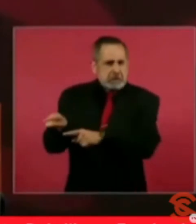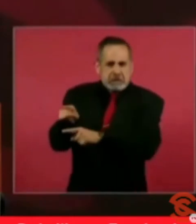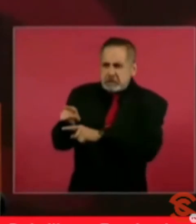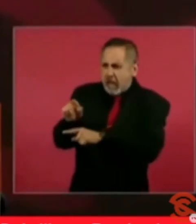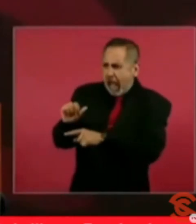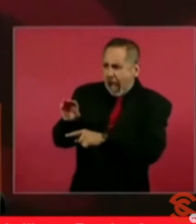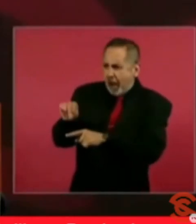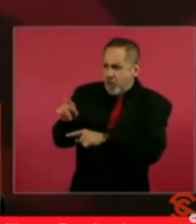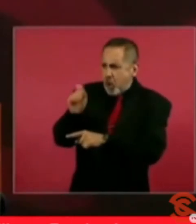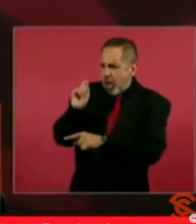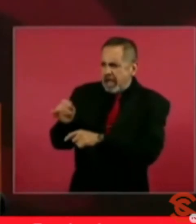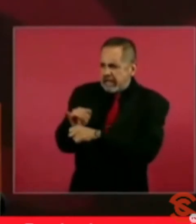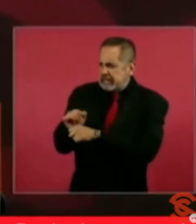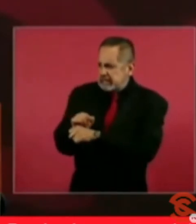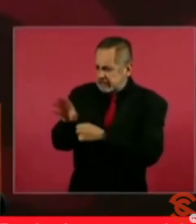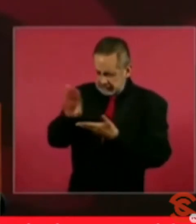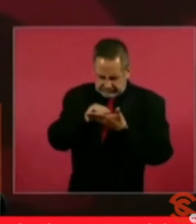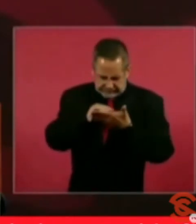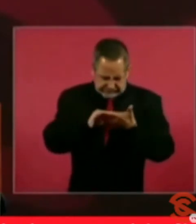es de